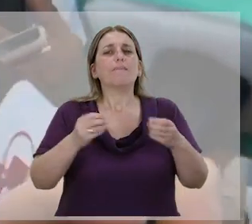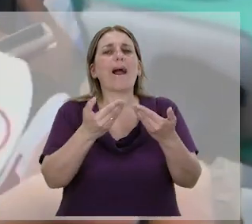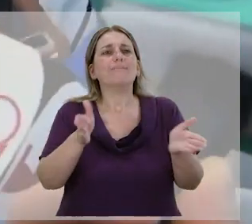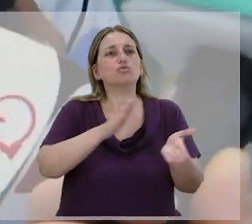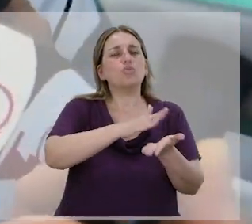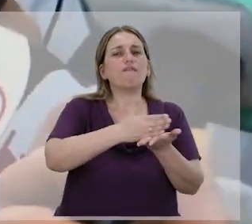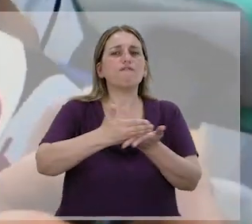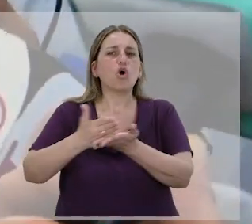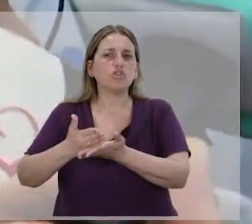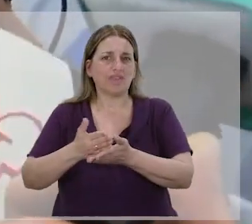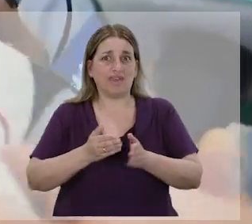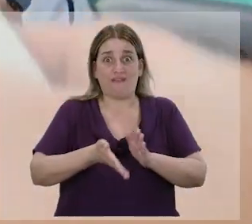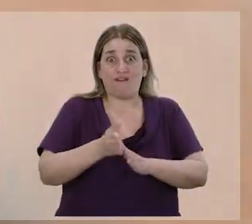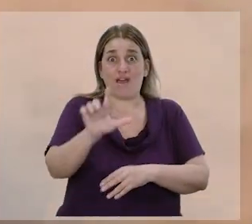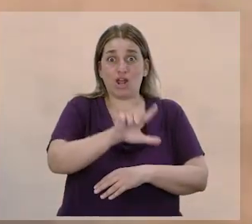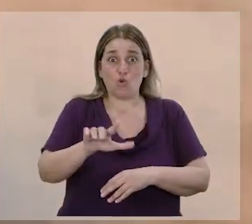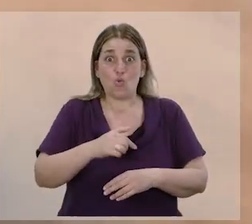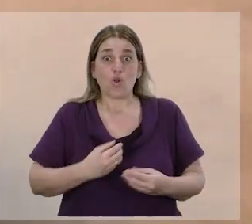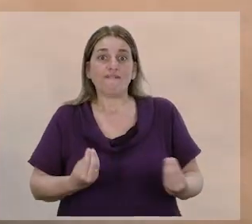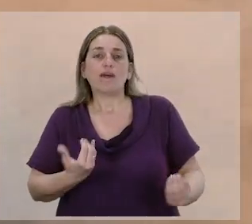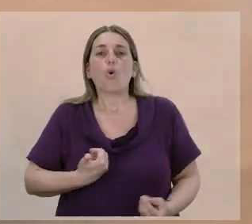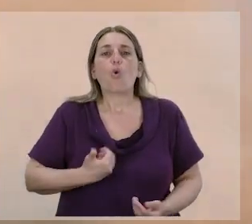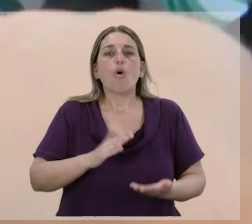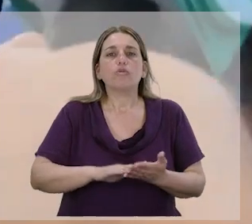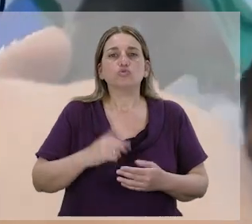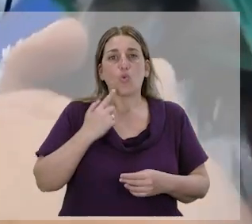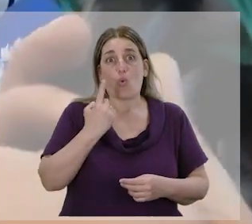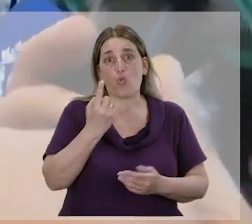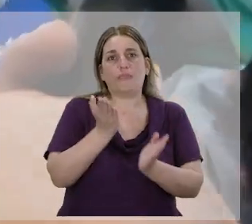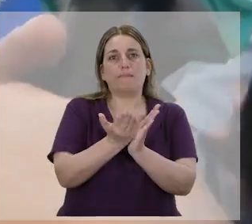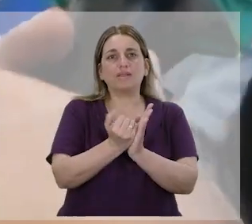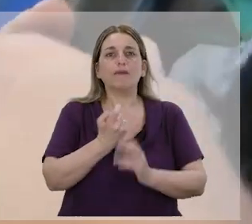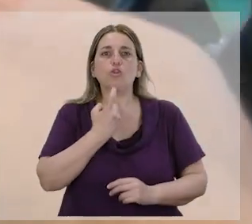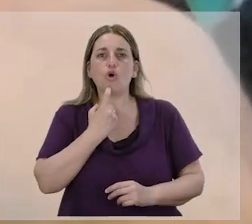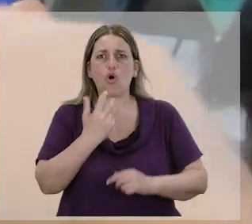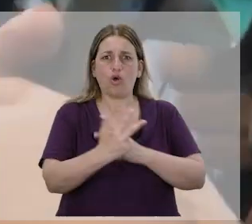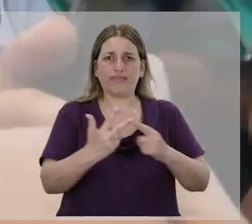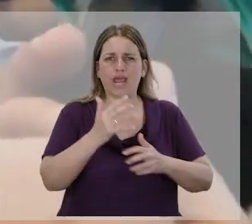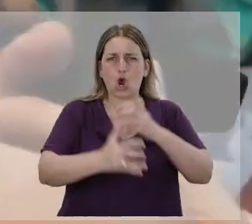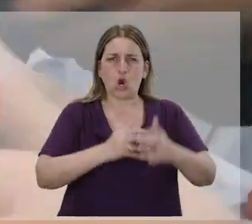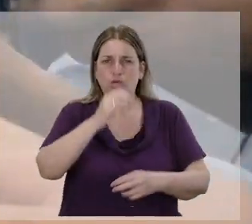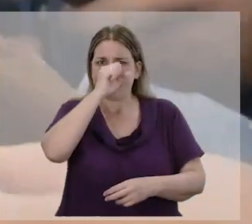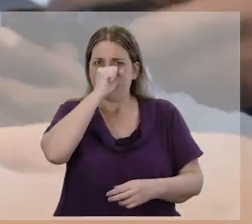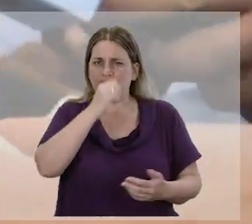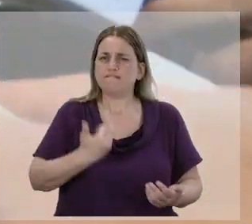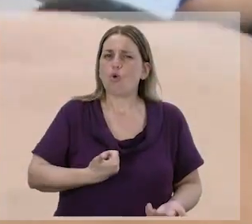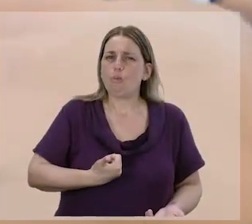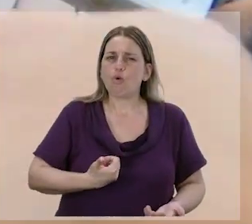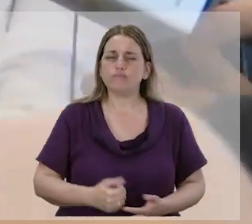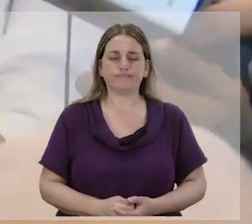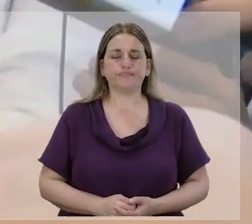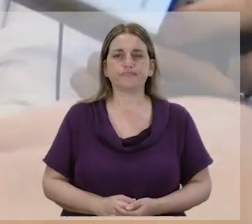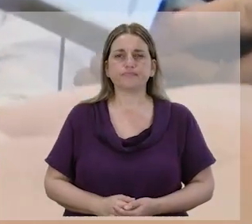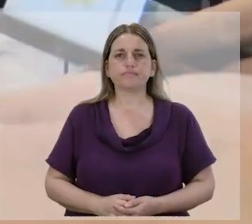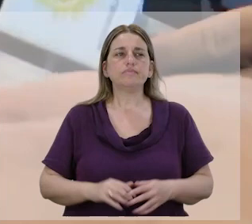de fronteras el próximo lunes, ¿qué mirada hace con un departamento en rojo, tres ahí acercándose al naranja? Bueno,